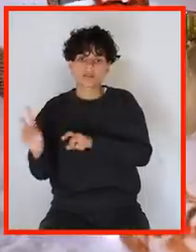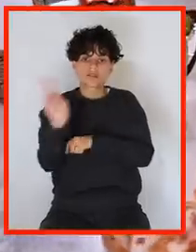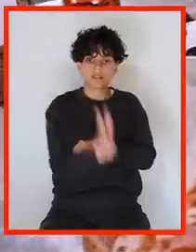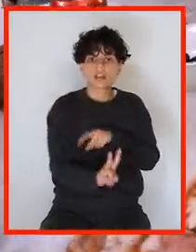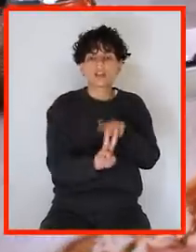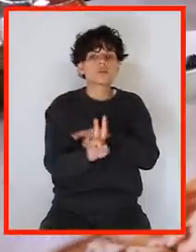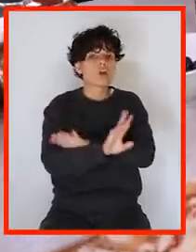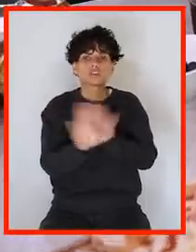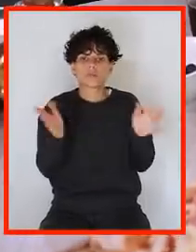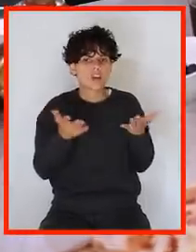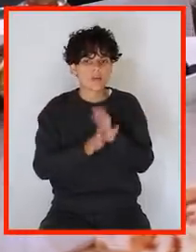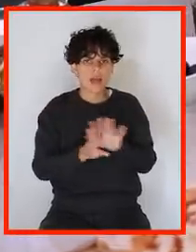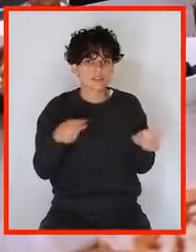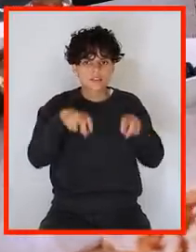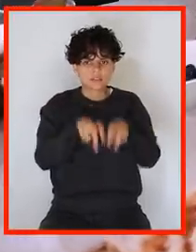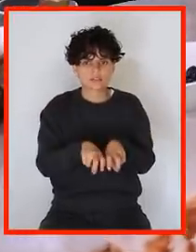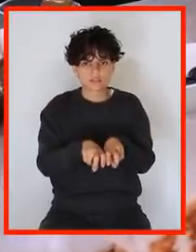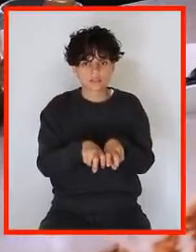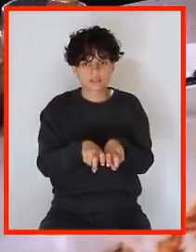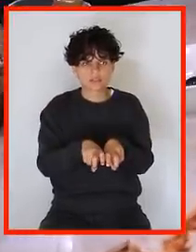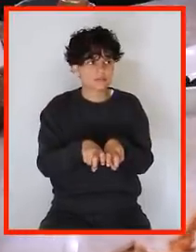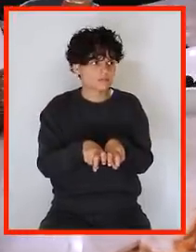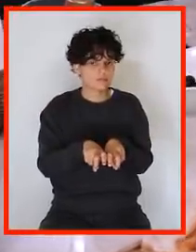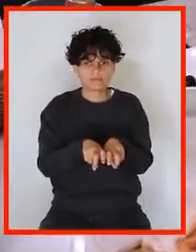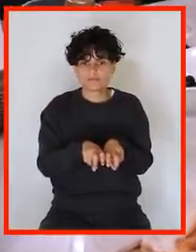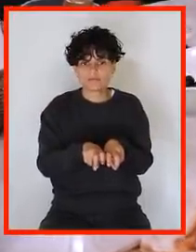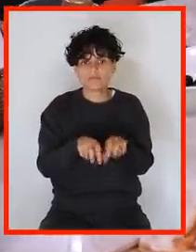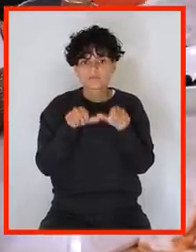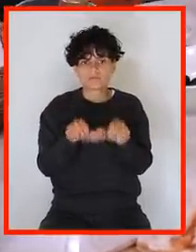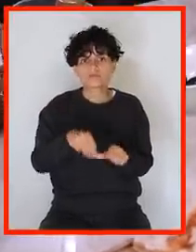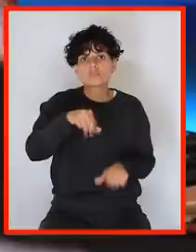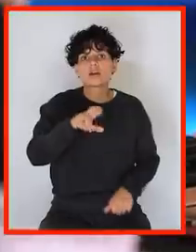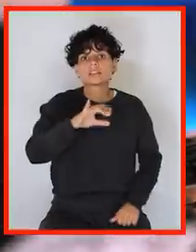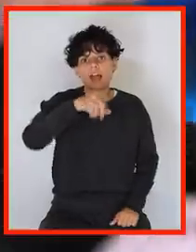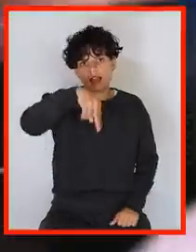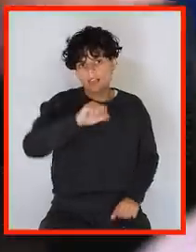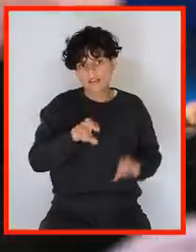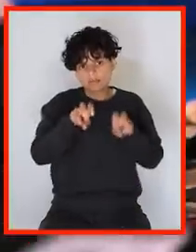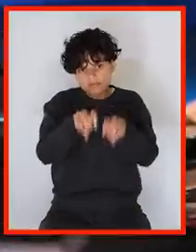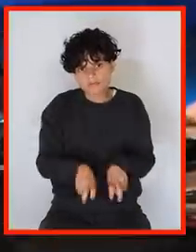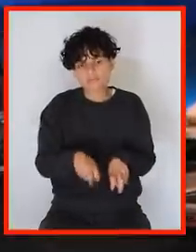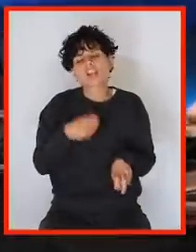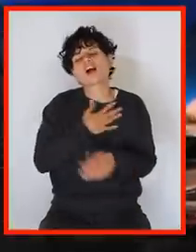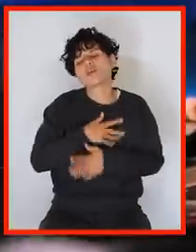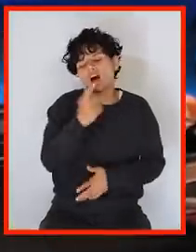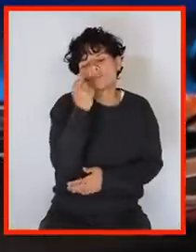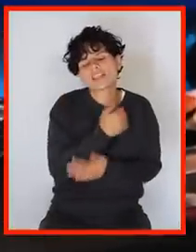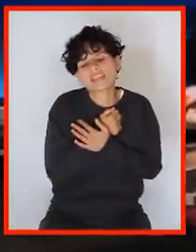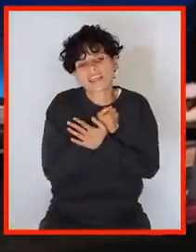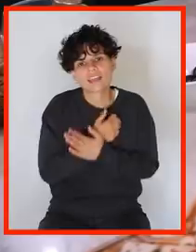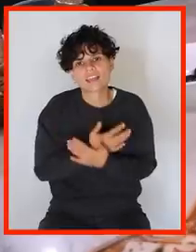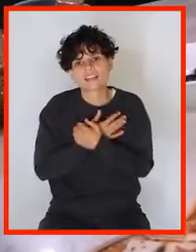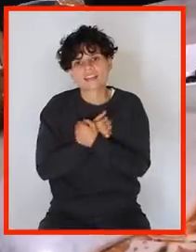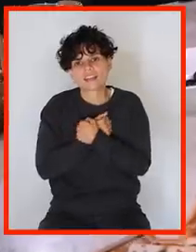para siempre, porque después no se movieron más. Marcené que no voy a ir en el baño. Te quiero, Matías. No me decís que estoy